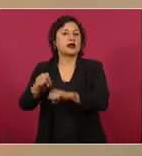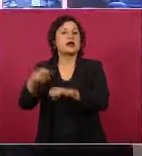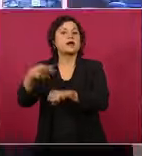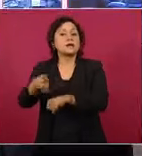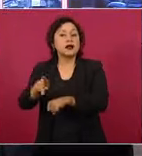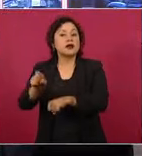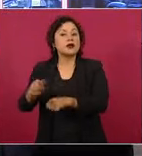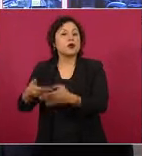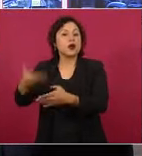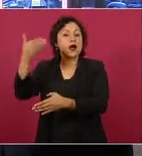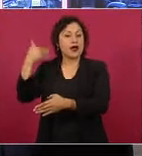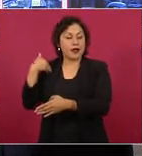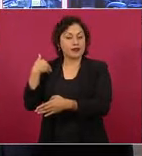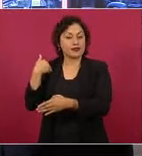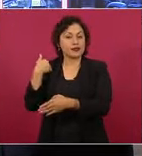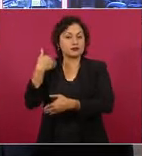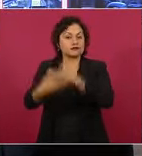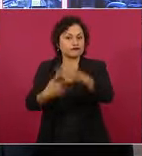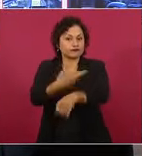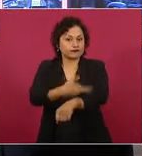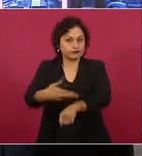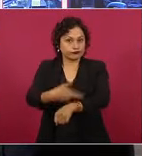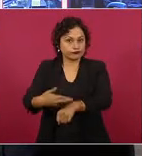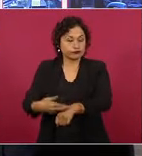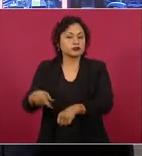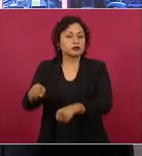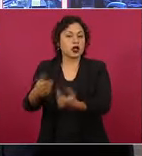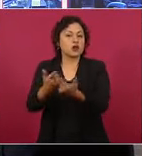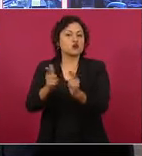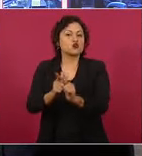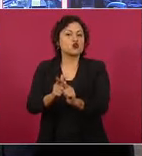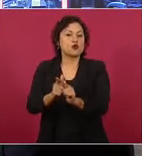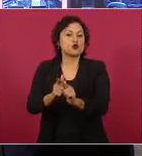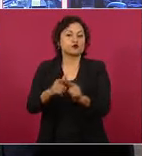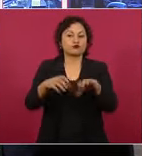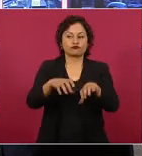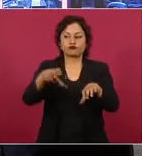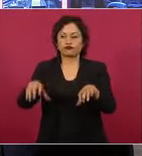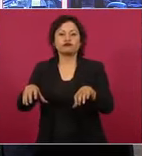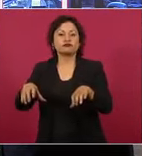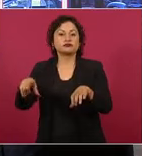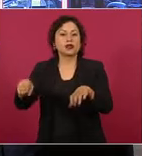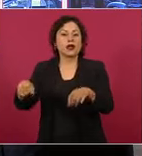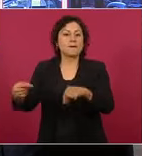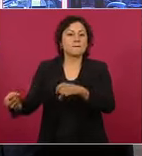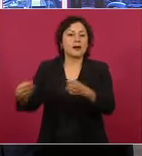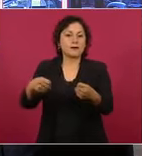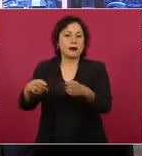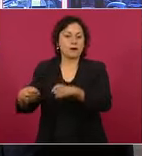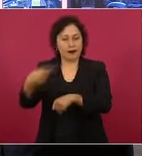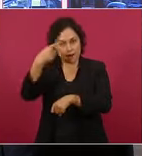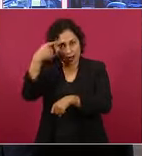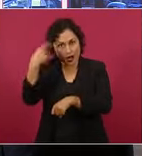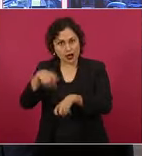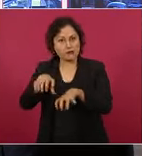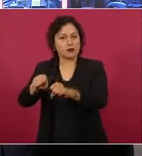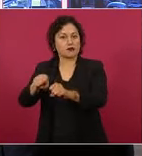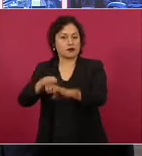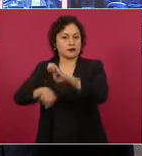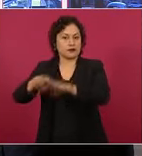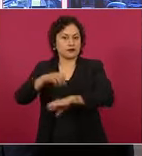litigios entre grupos que se disputan actualmente la cooperativa Cruz Azul. Habrían